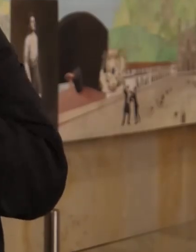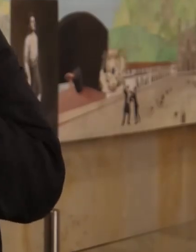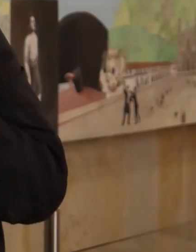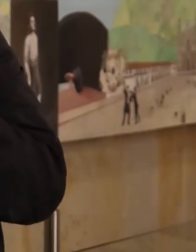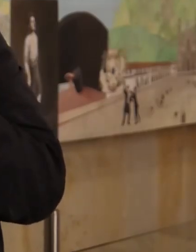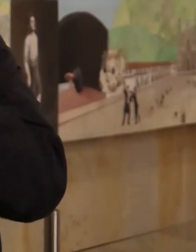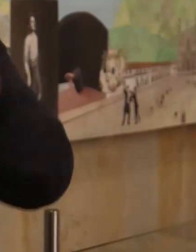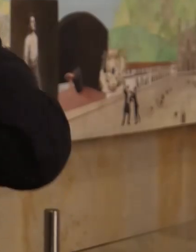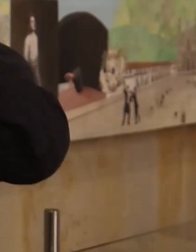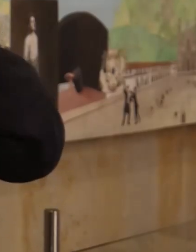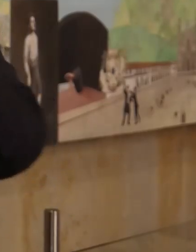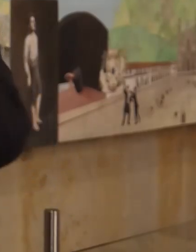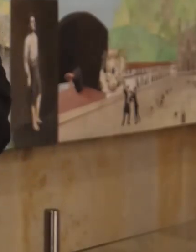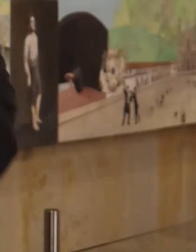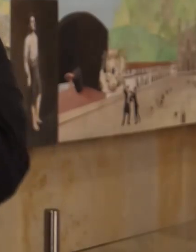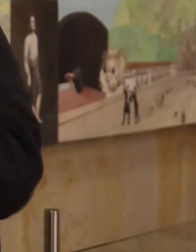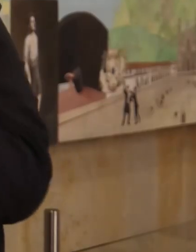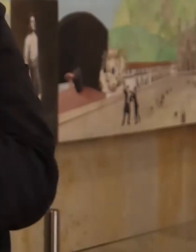comunidad sorda.